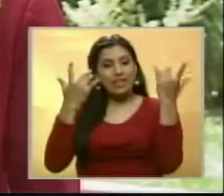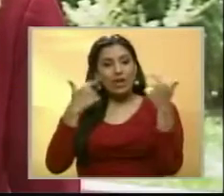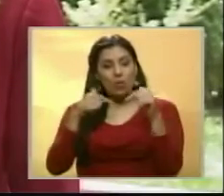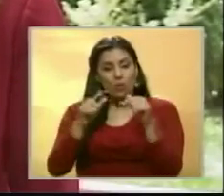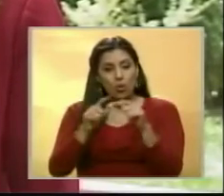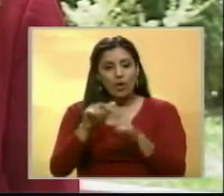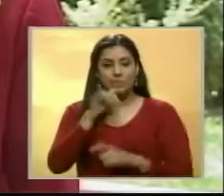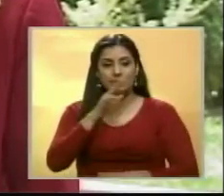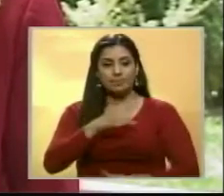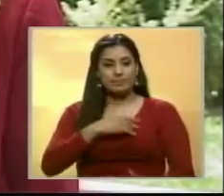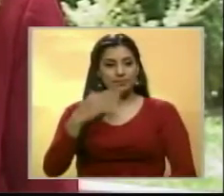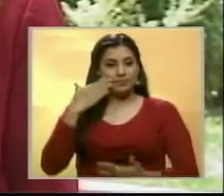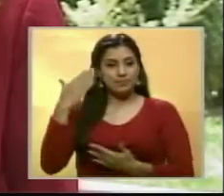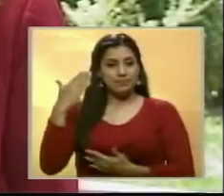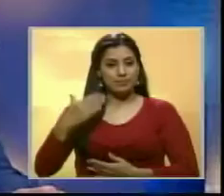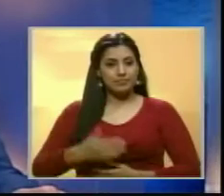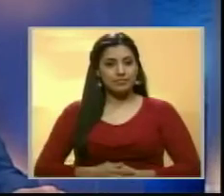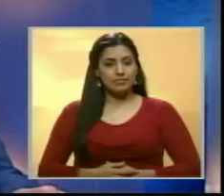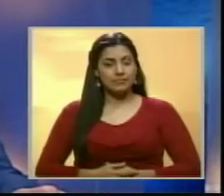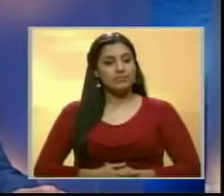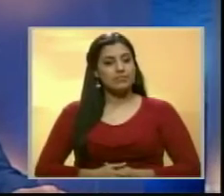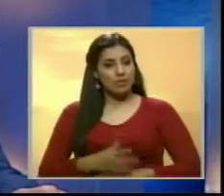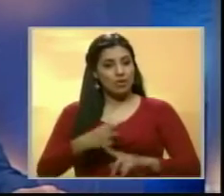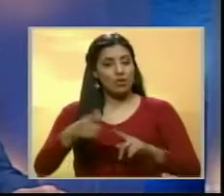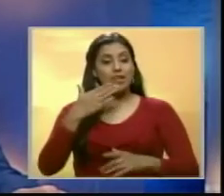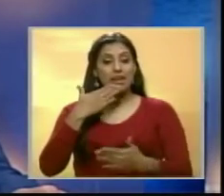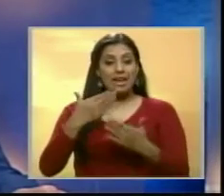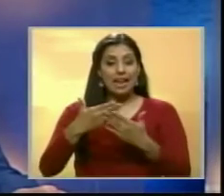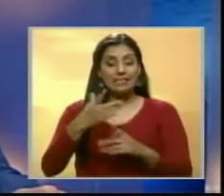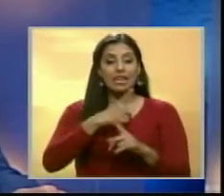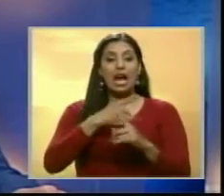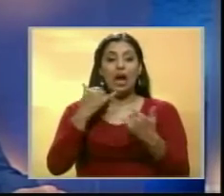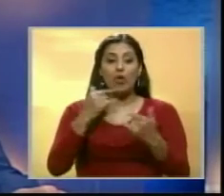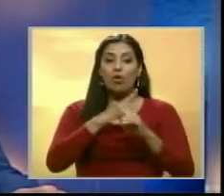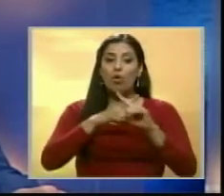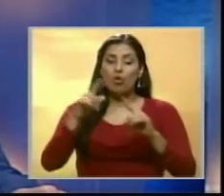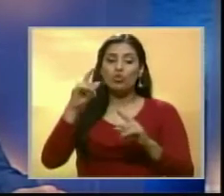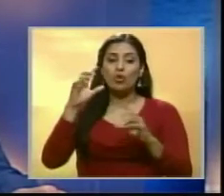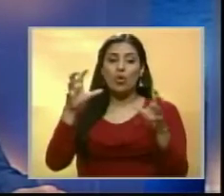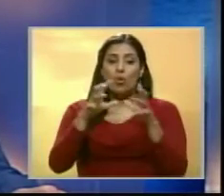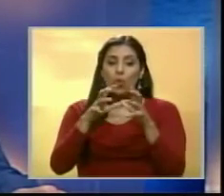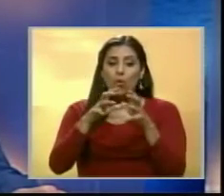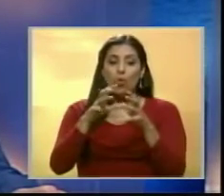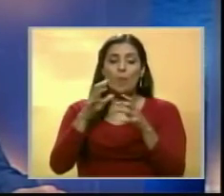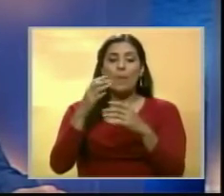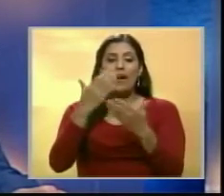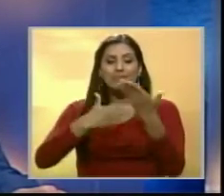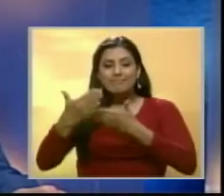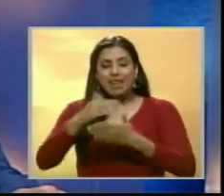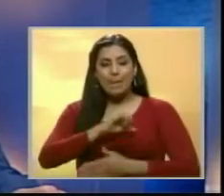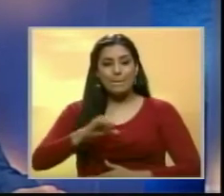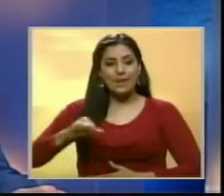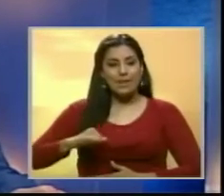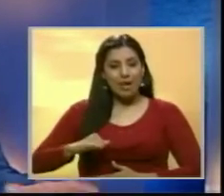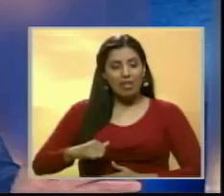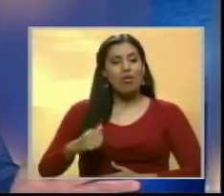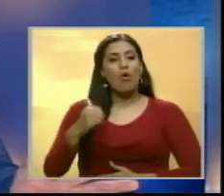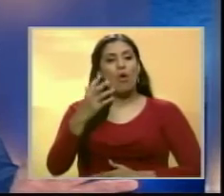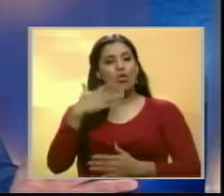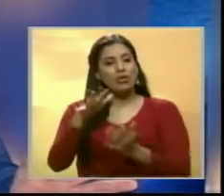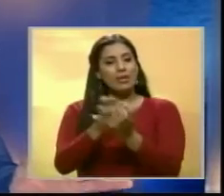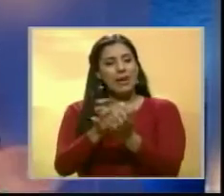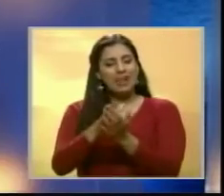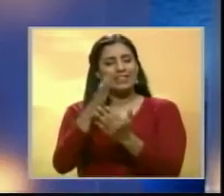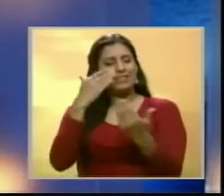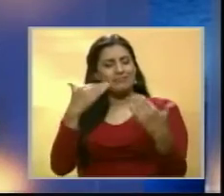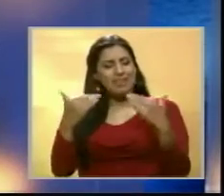Liz Flores, Noticiero Venevisión. Gracias, Liz. La Cámara de Comercio del Estado de Nueva Esparta plantea flexibilizar en el